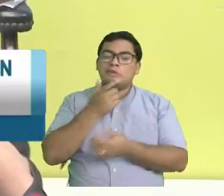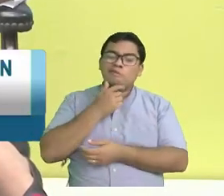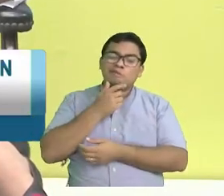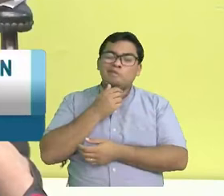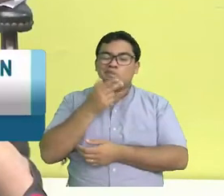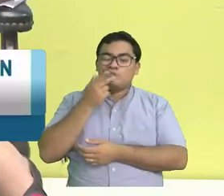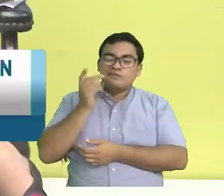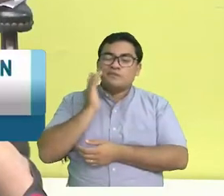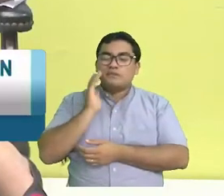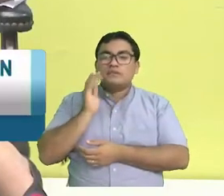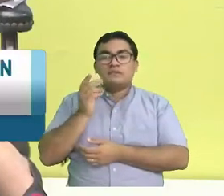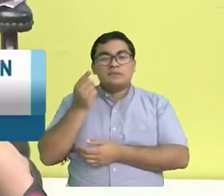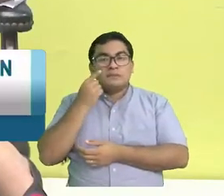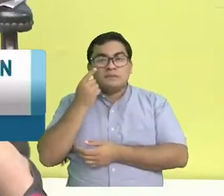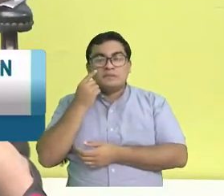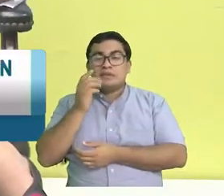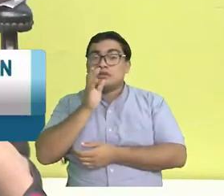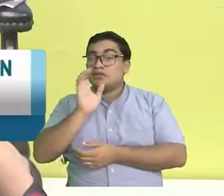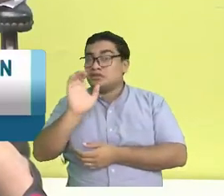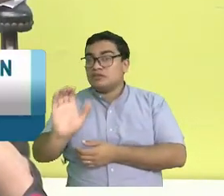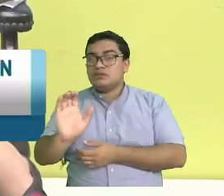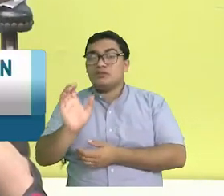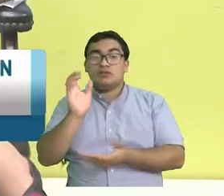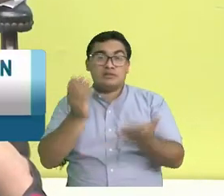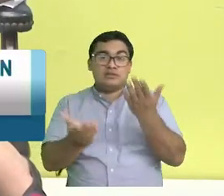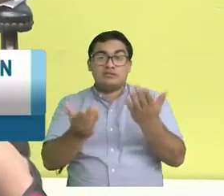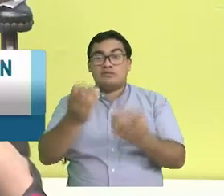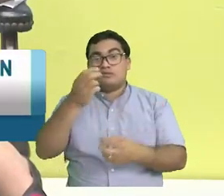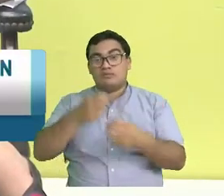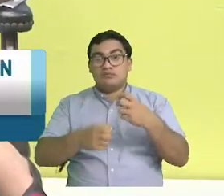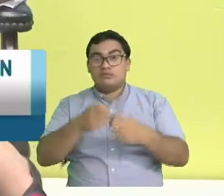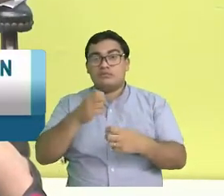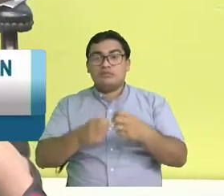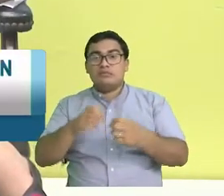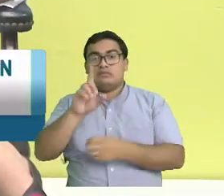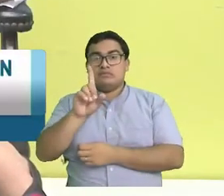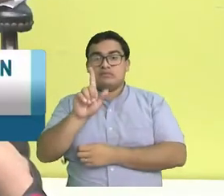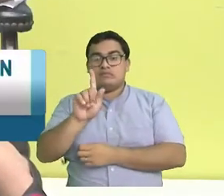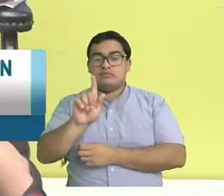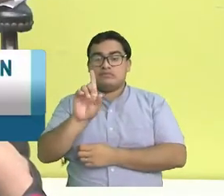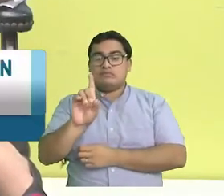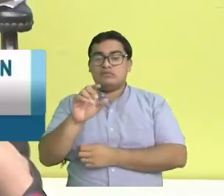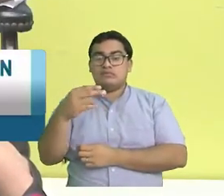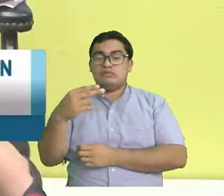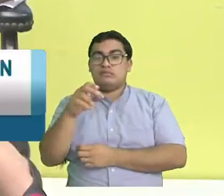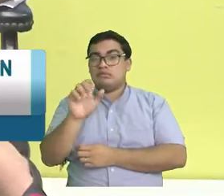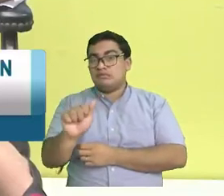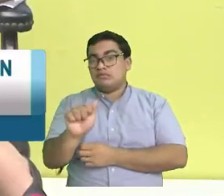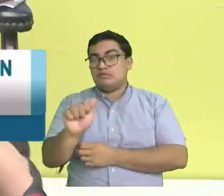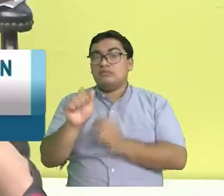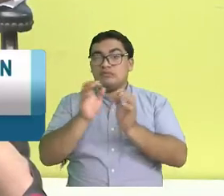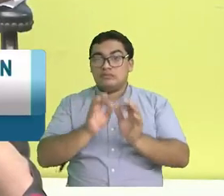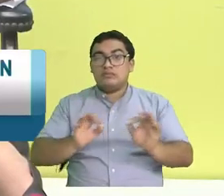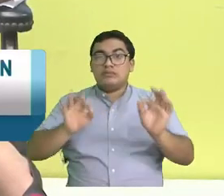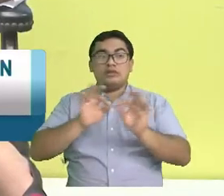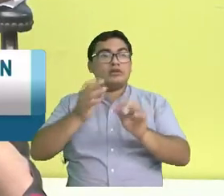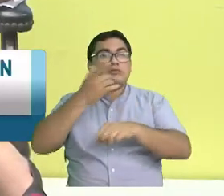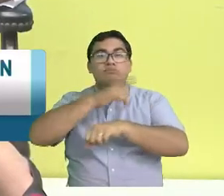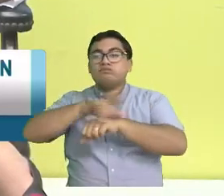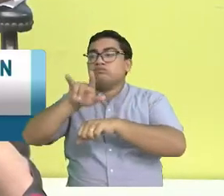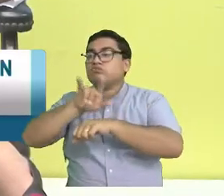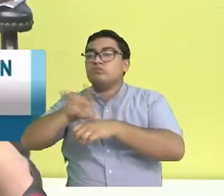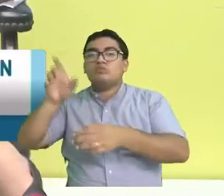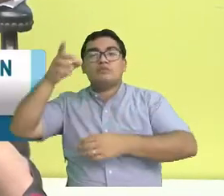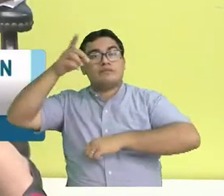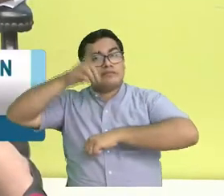que están viendo el programa que los niños pueden tener un trastorno. Entonces, lo primero es la clínica. Asistir a un profesional de la salud que tenga